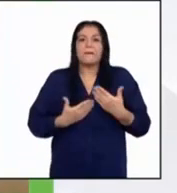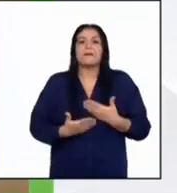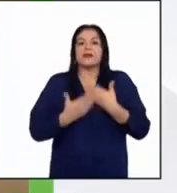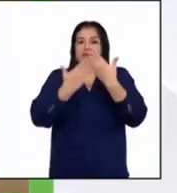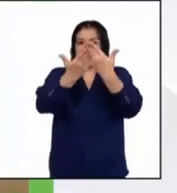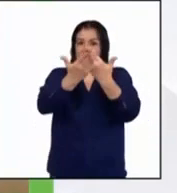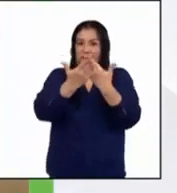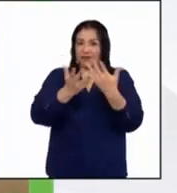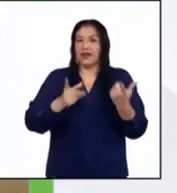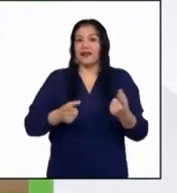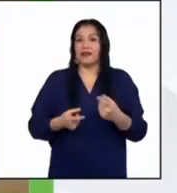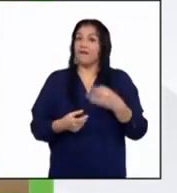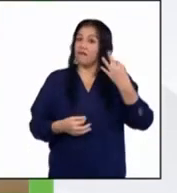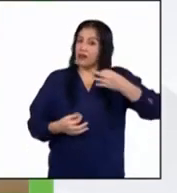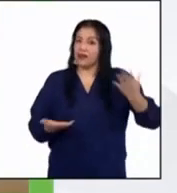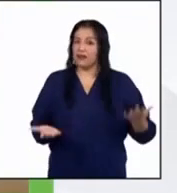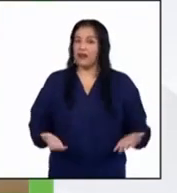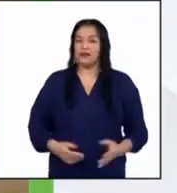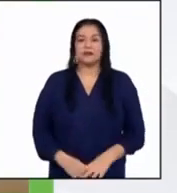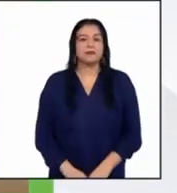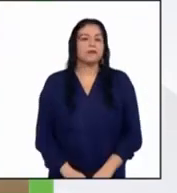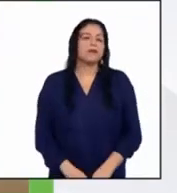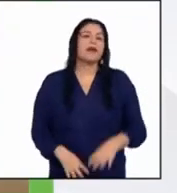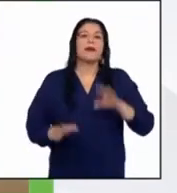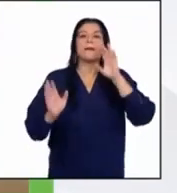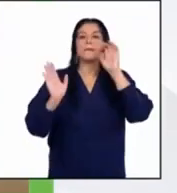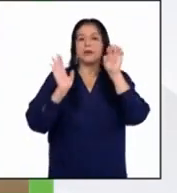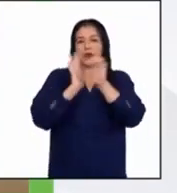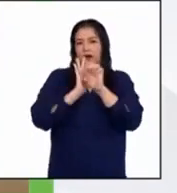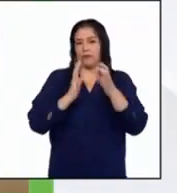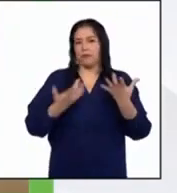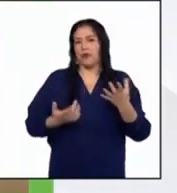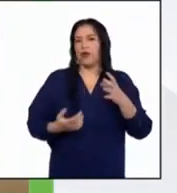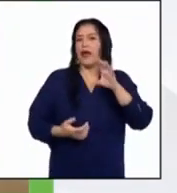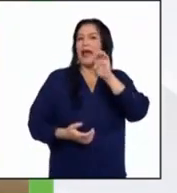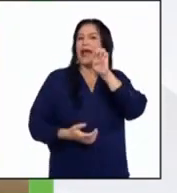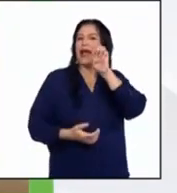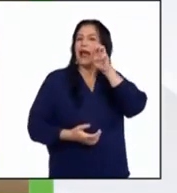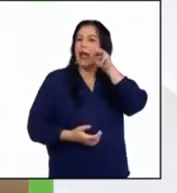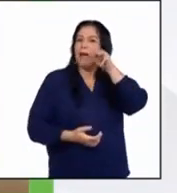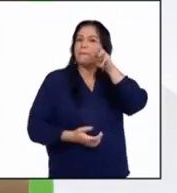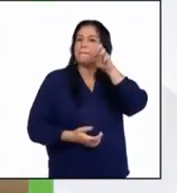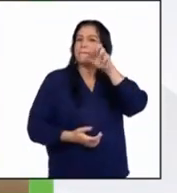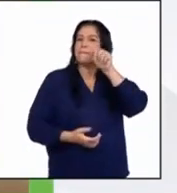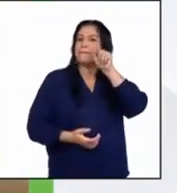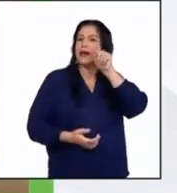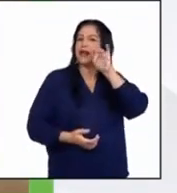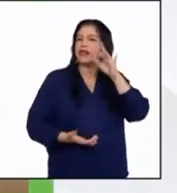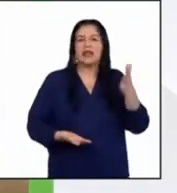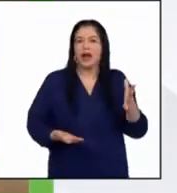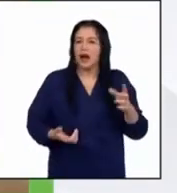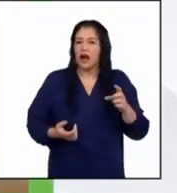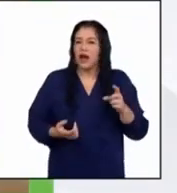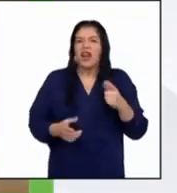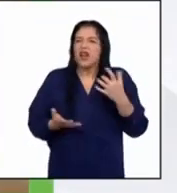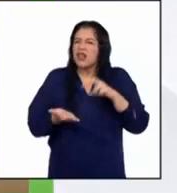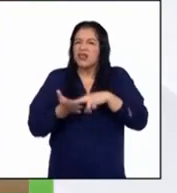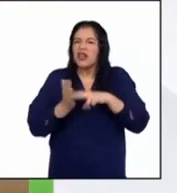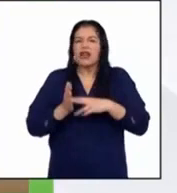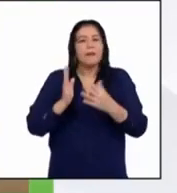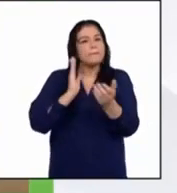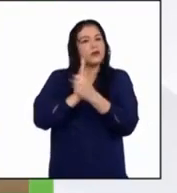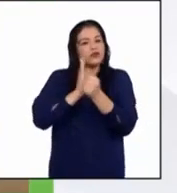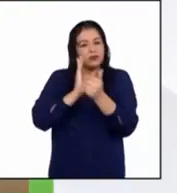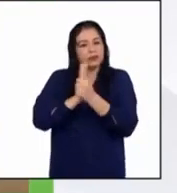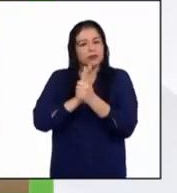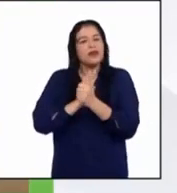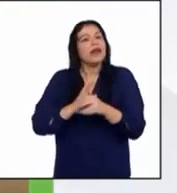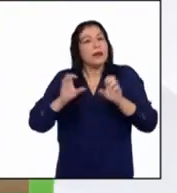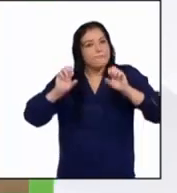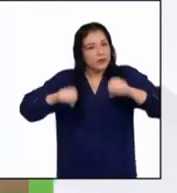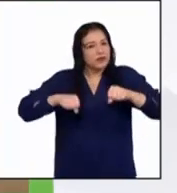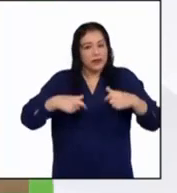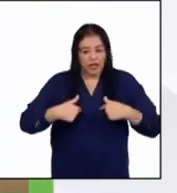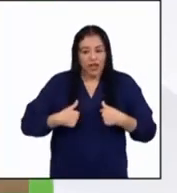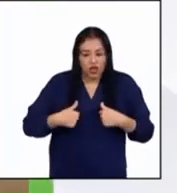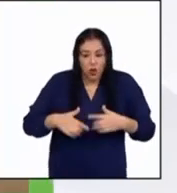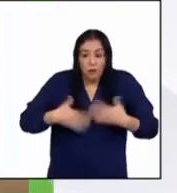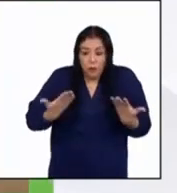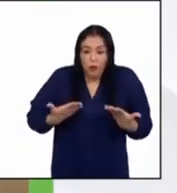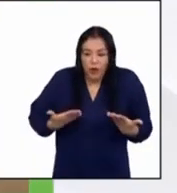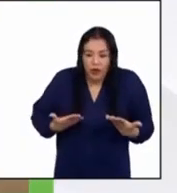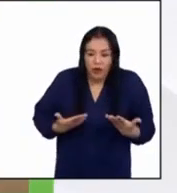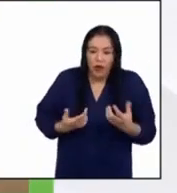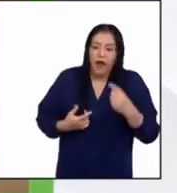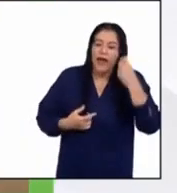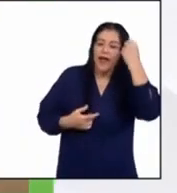nuestro contexto. Por ejemplo, la empatía. La empatía es la capacidad de ponernos en el lugar del otro. De esta